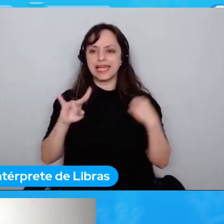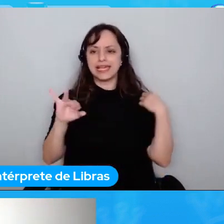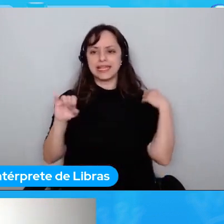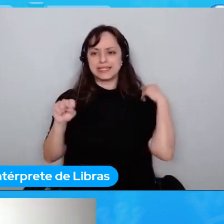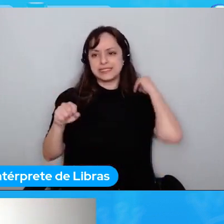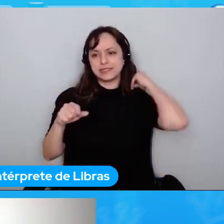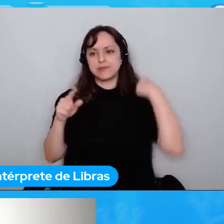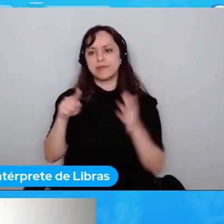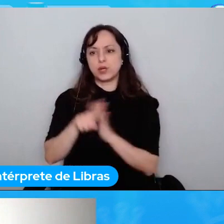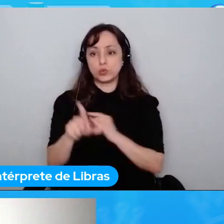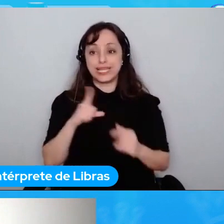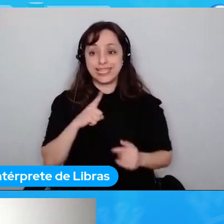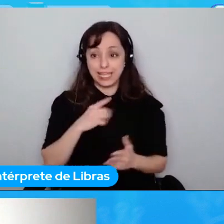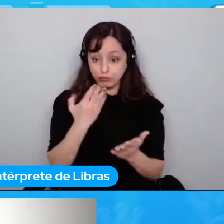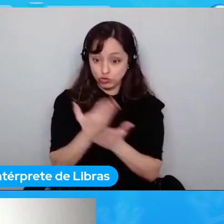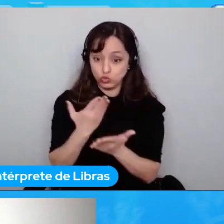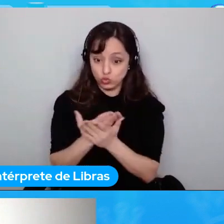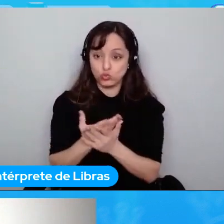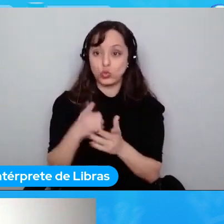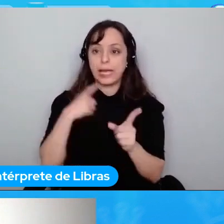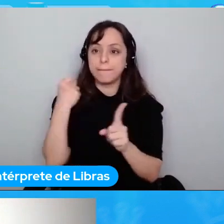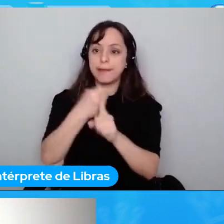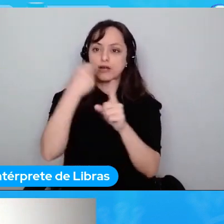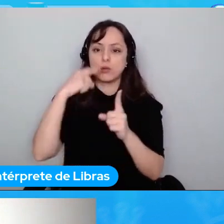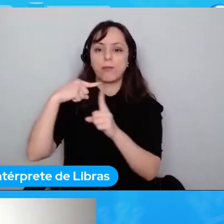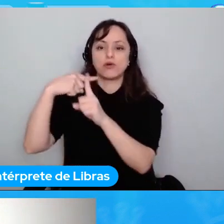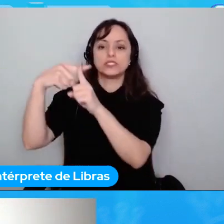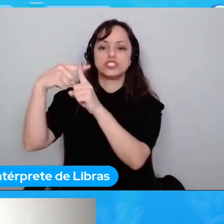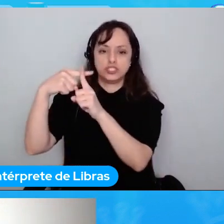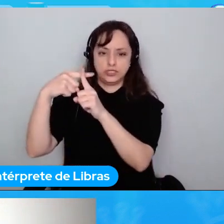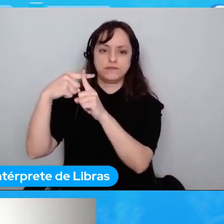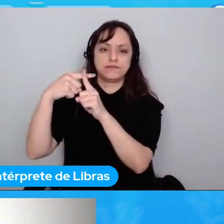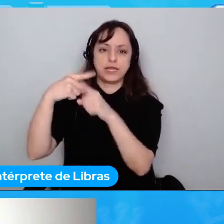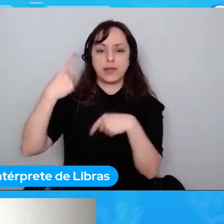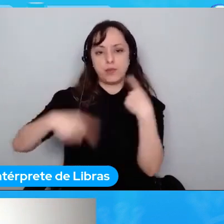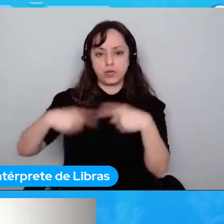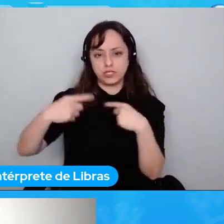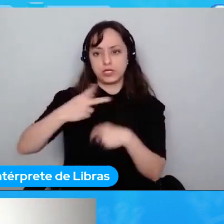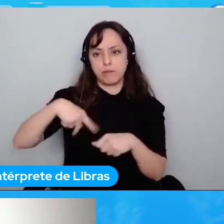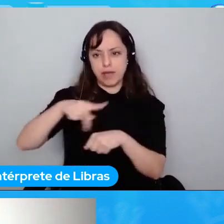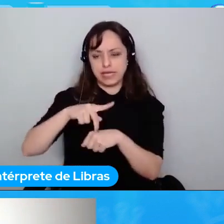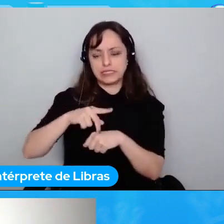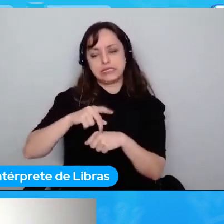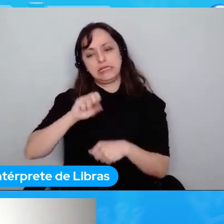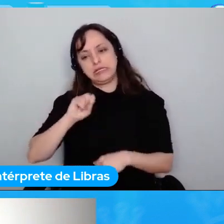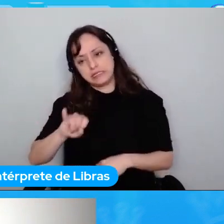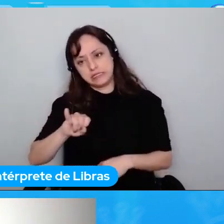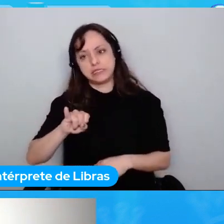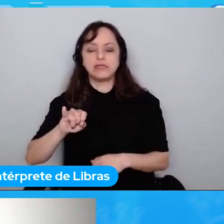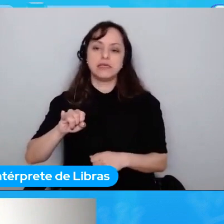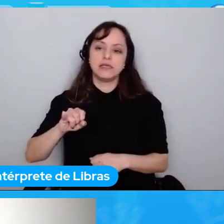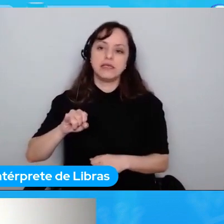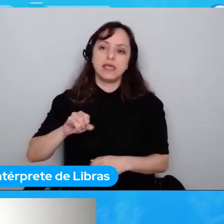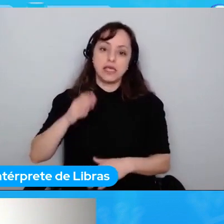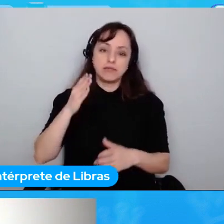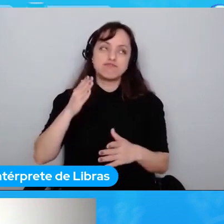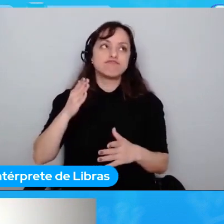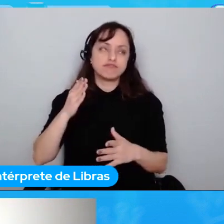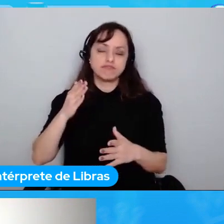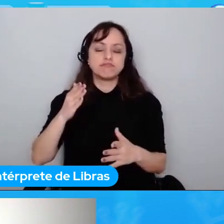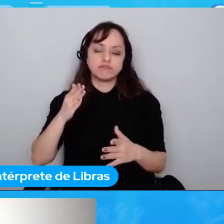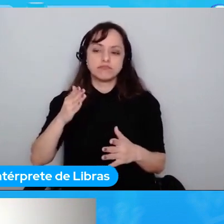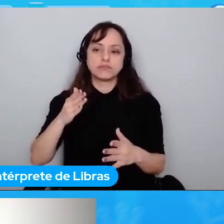en la política del país debido a los datos abiertos? Quizás para convencer otros